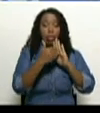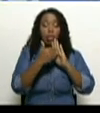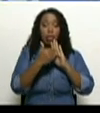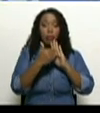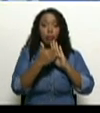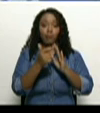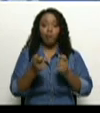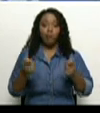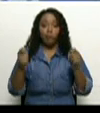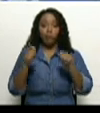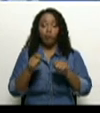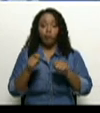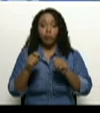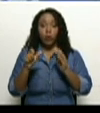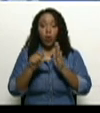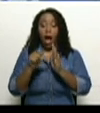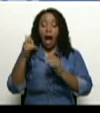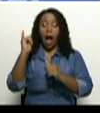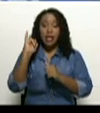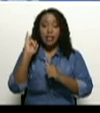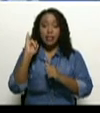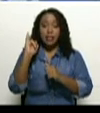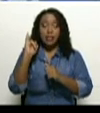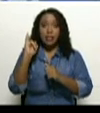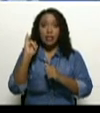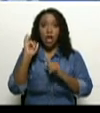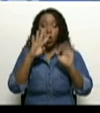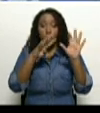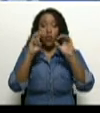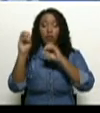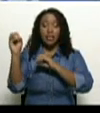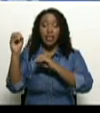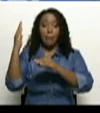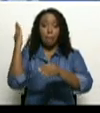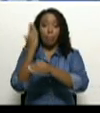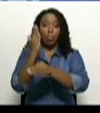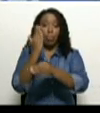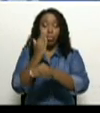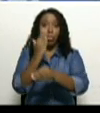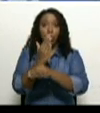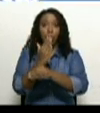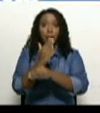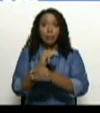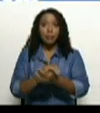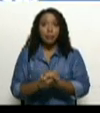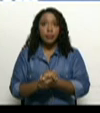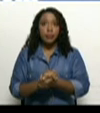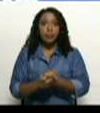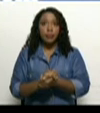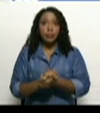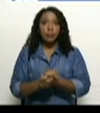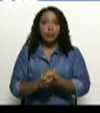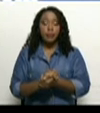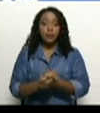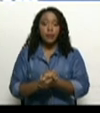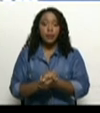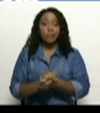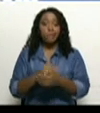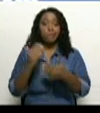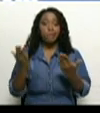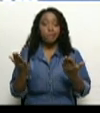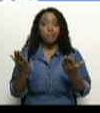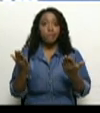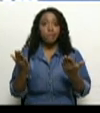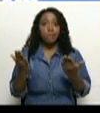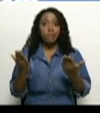financiero donde tenemos más de 900 sanciones, directas e indirectas. Por su parte, el ministro del Poder